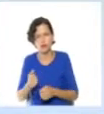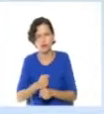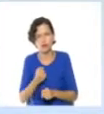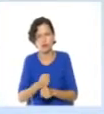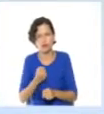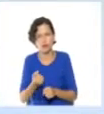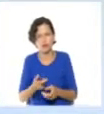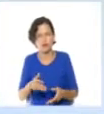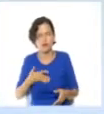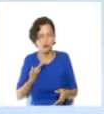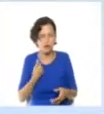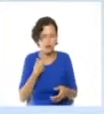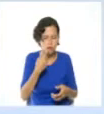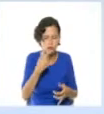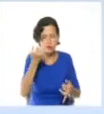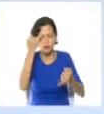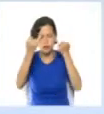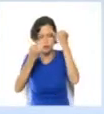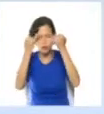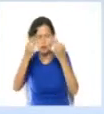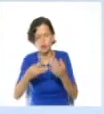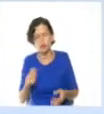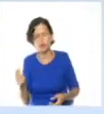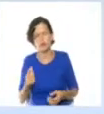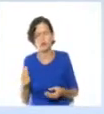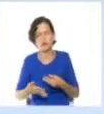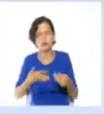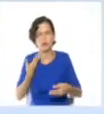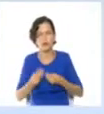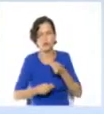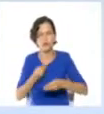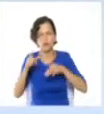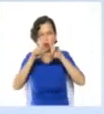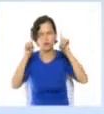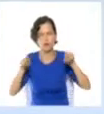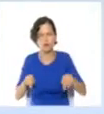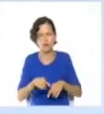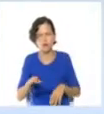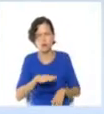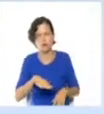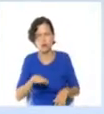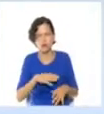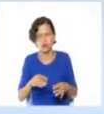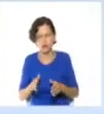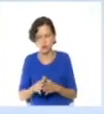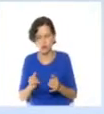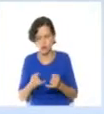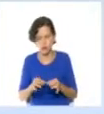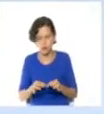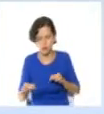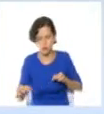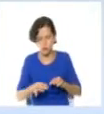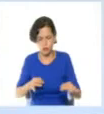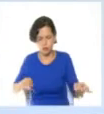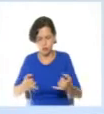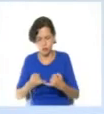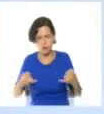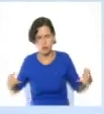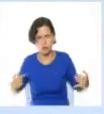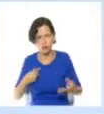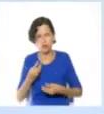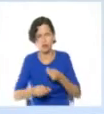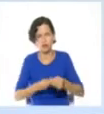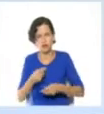Podemos darles pequeños tips o ideas de cómo podemos elaborar el cuadro, de dónde o a qué distancia trazar las líneas, pero elaborarlo por ellos